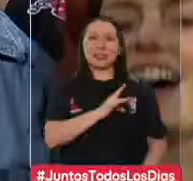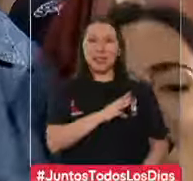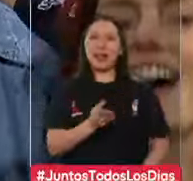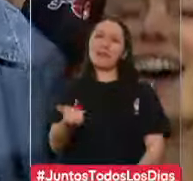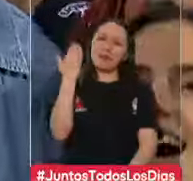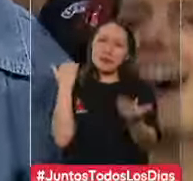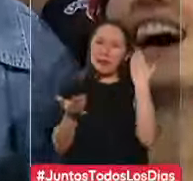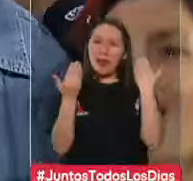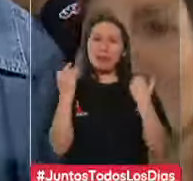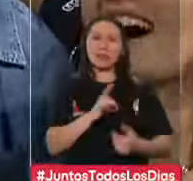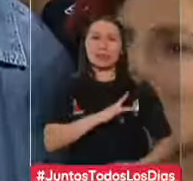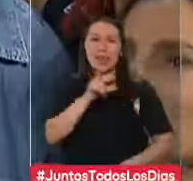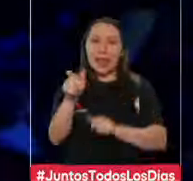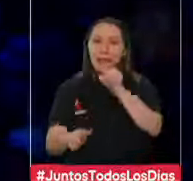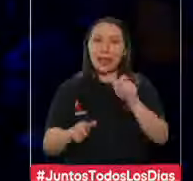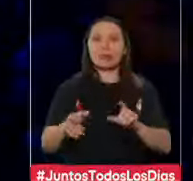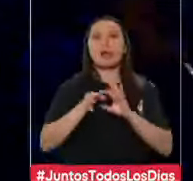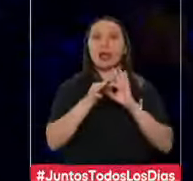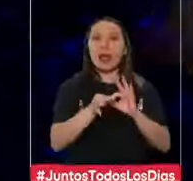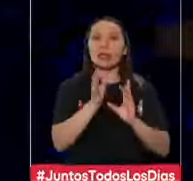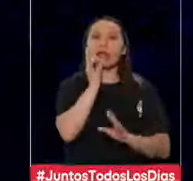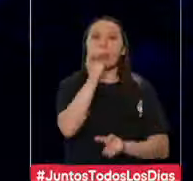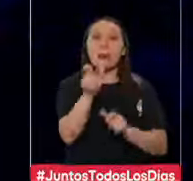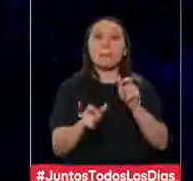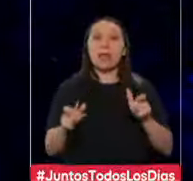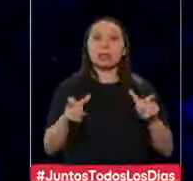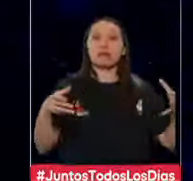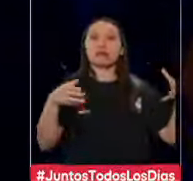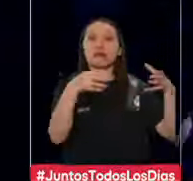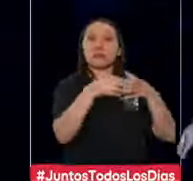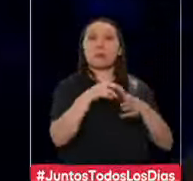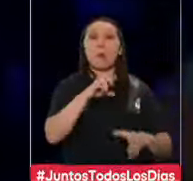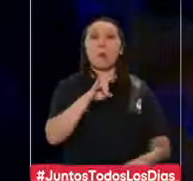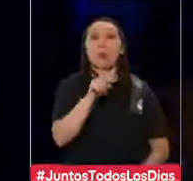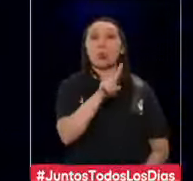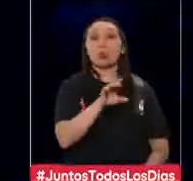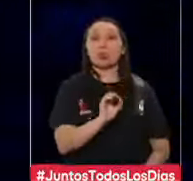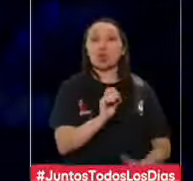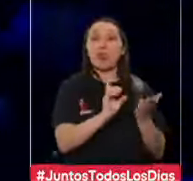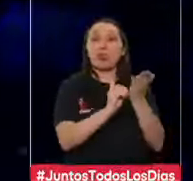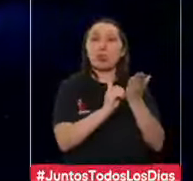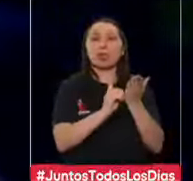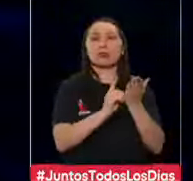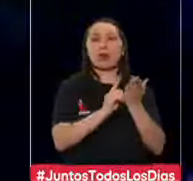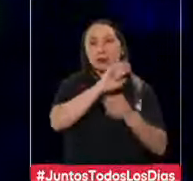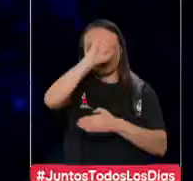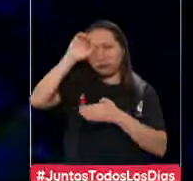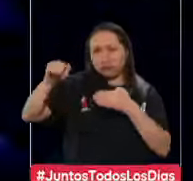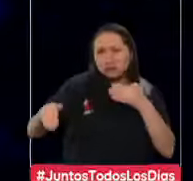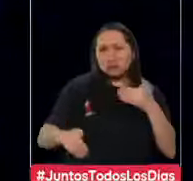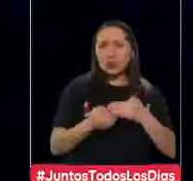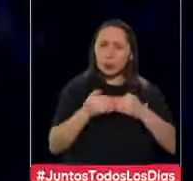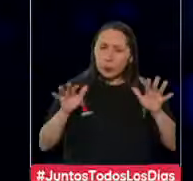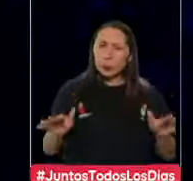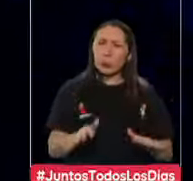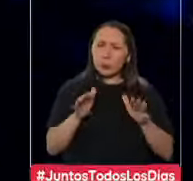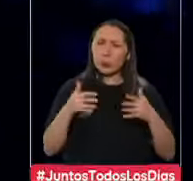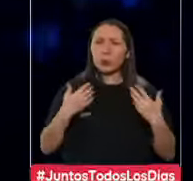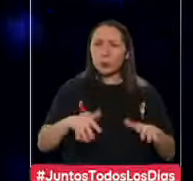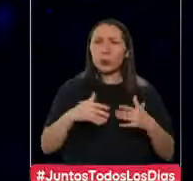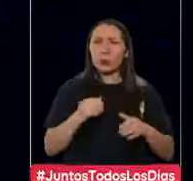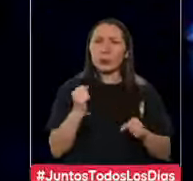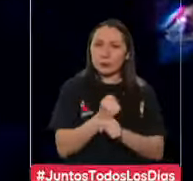¡Vamos, chilenos! Hay que agradecer a la gente del Pulso Digital que nos ha acompañado durante toda la noche incansablemente.